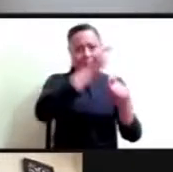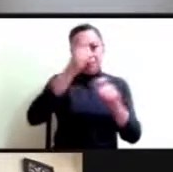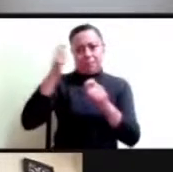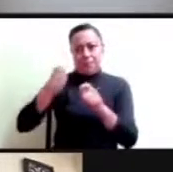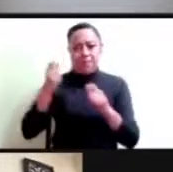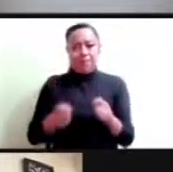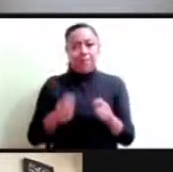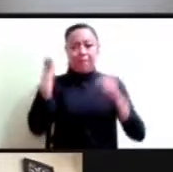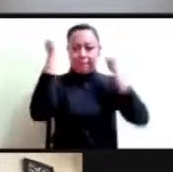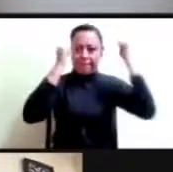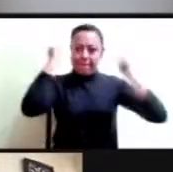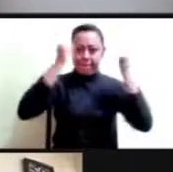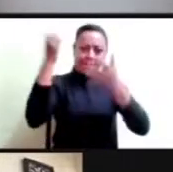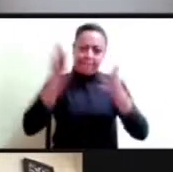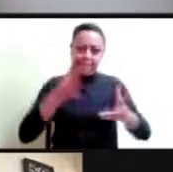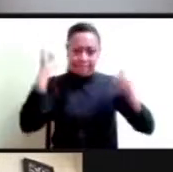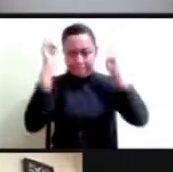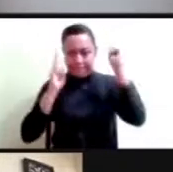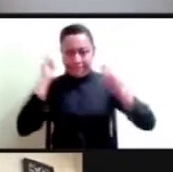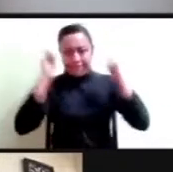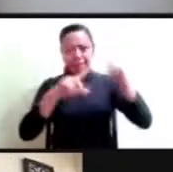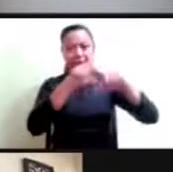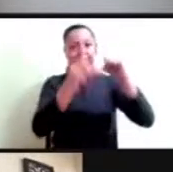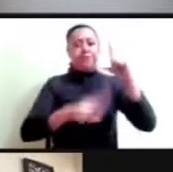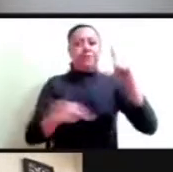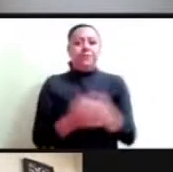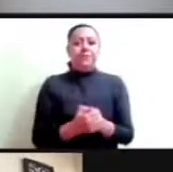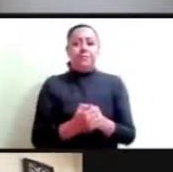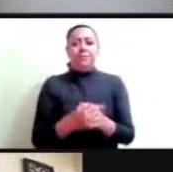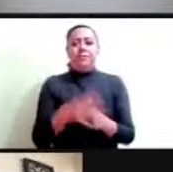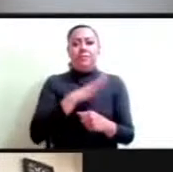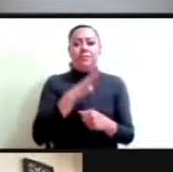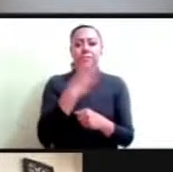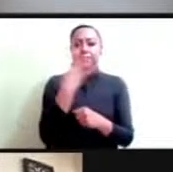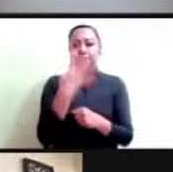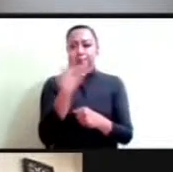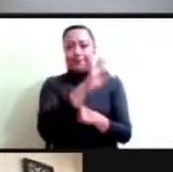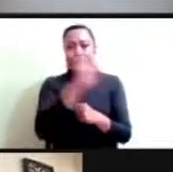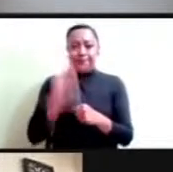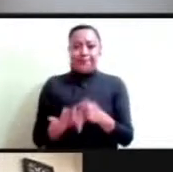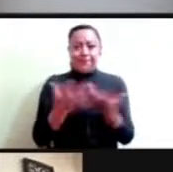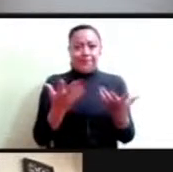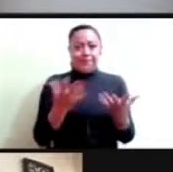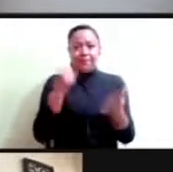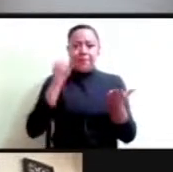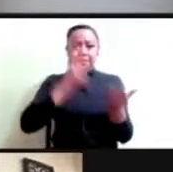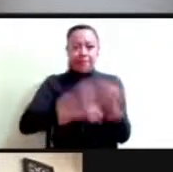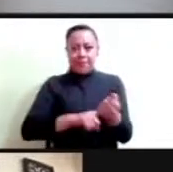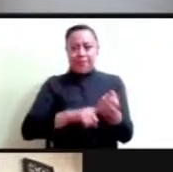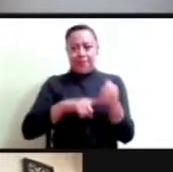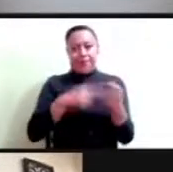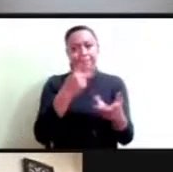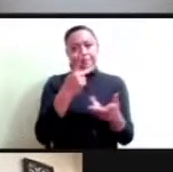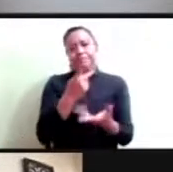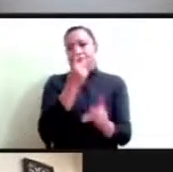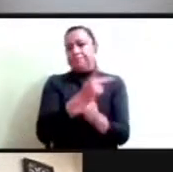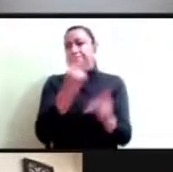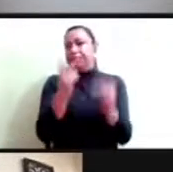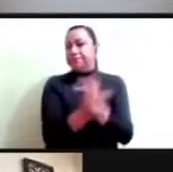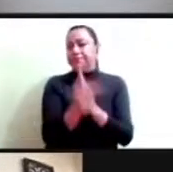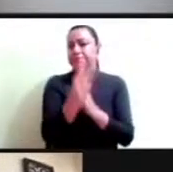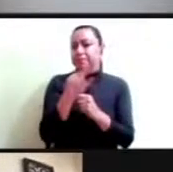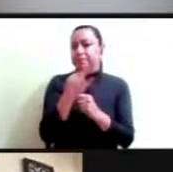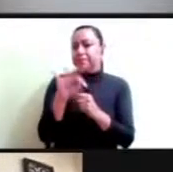país genera más del 4% del Producto Interno Bruto, por lo que es